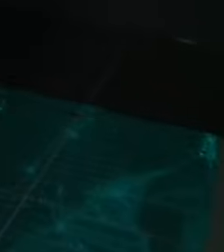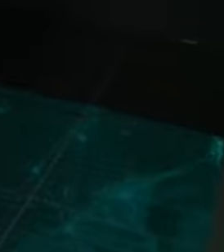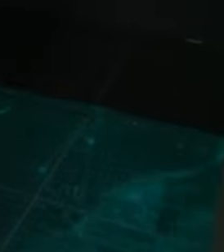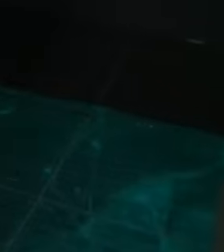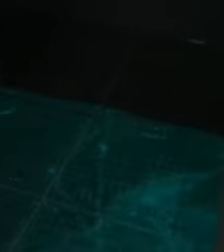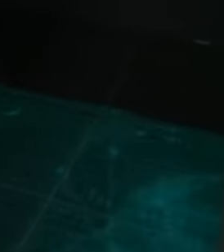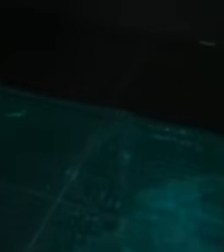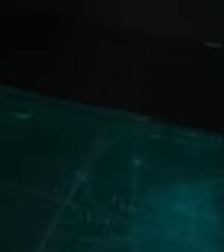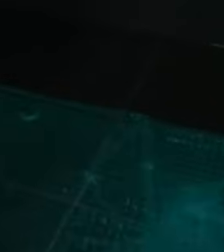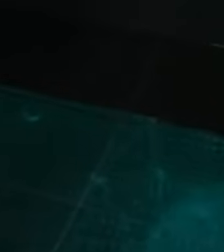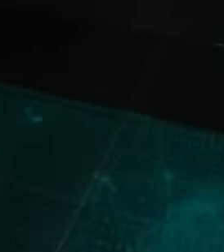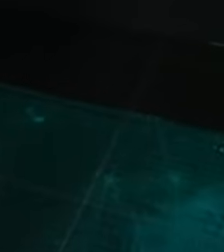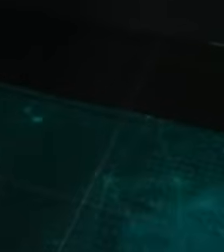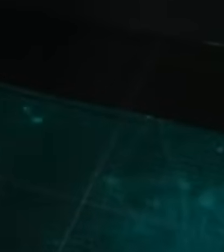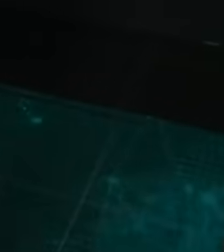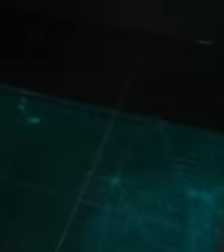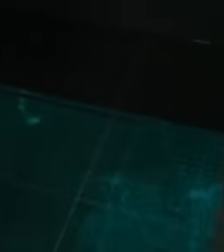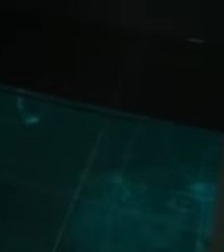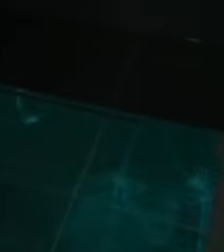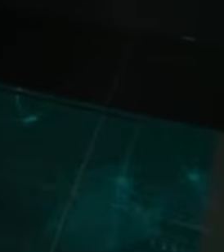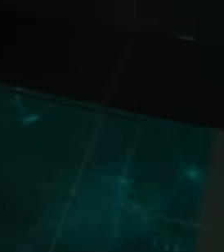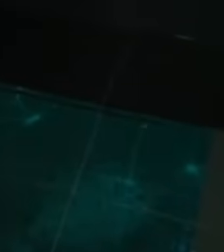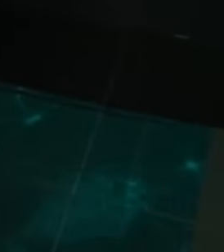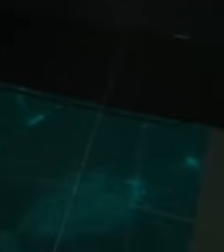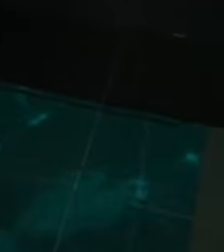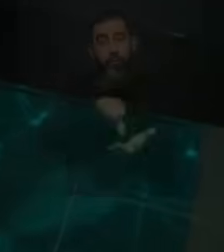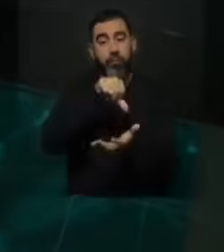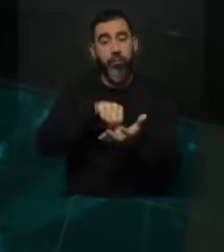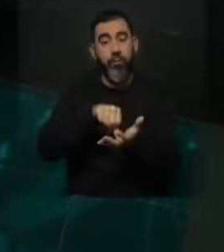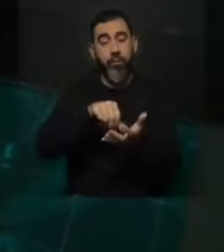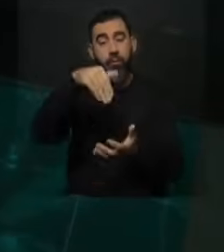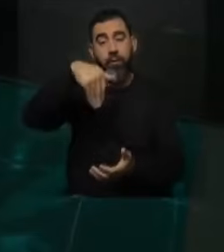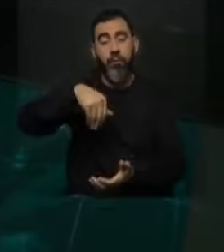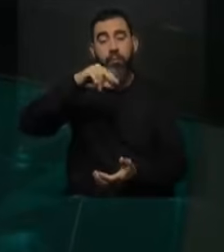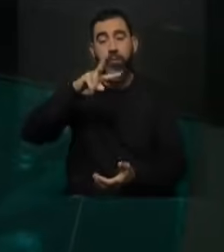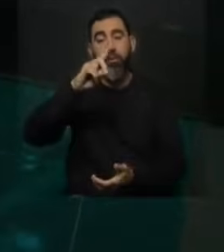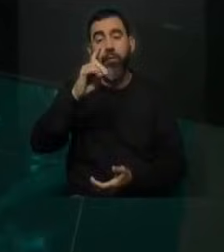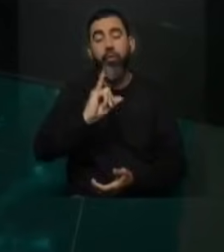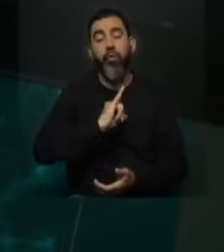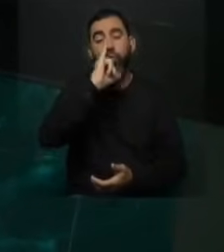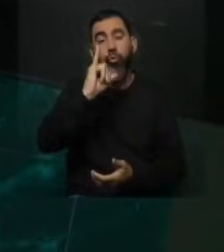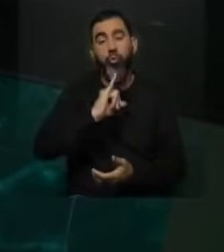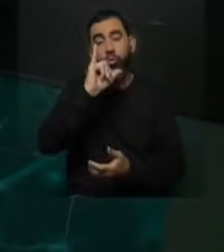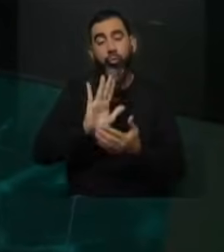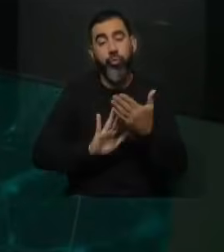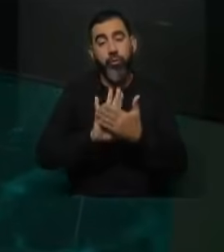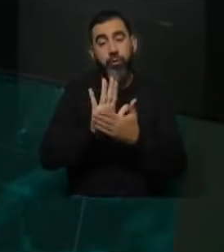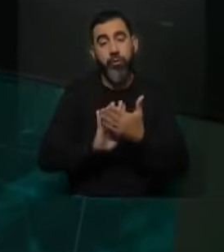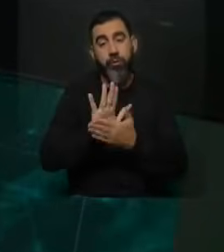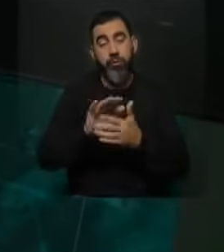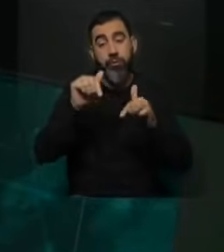muy buenos días un gusto recibirles con las primeras noticias de tv ciudad aquí estamos con la primera edición de mbd